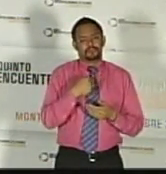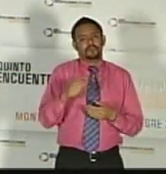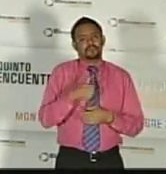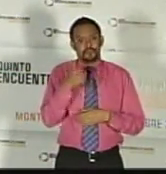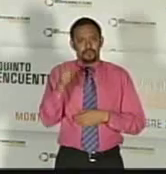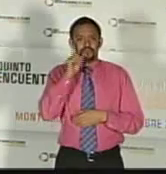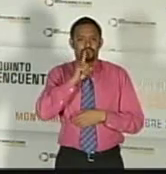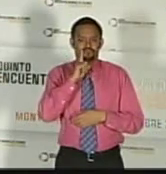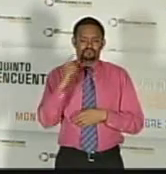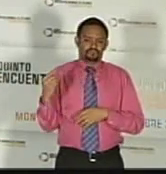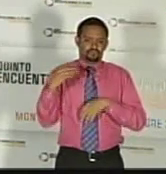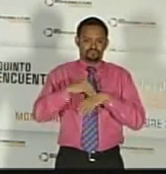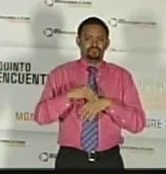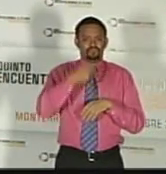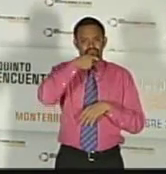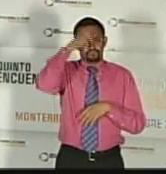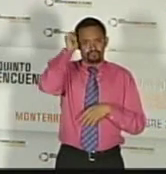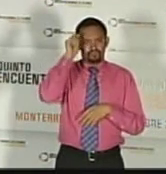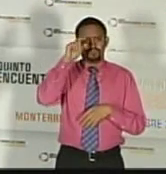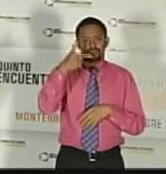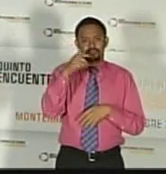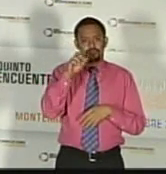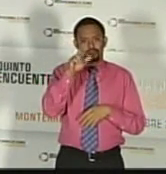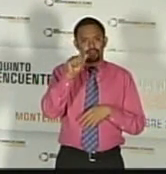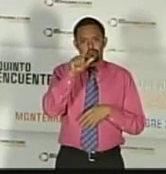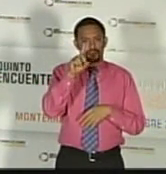mujer que fue nominada junto con Geraldine Ferraro en